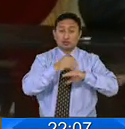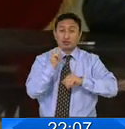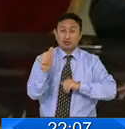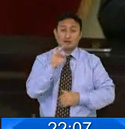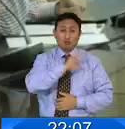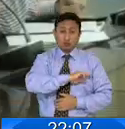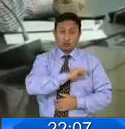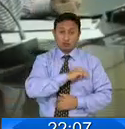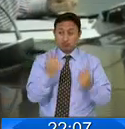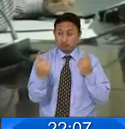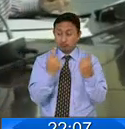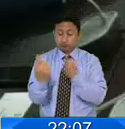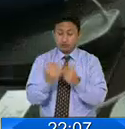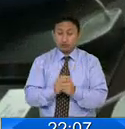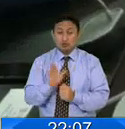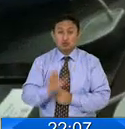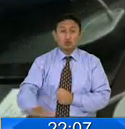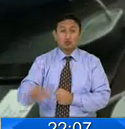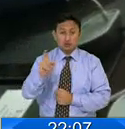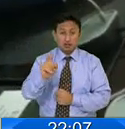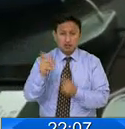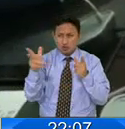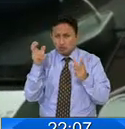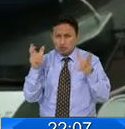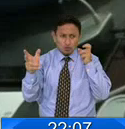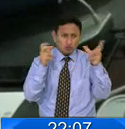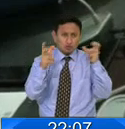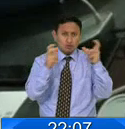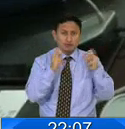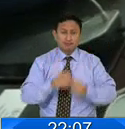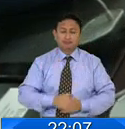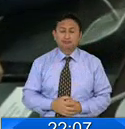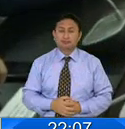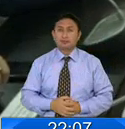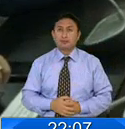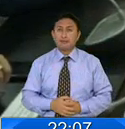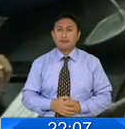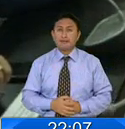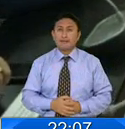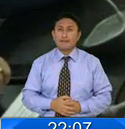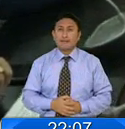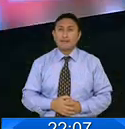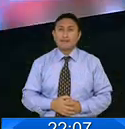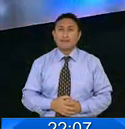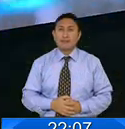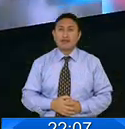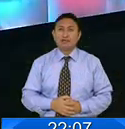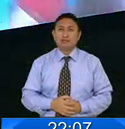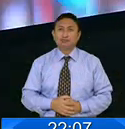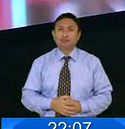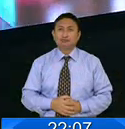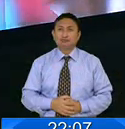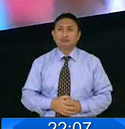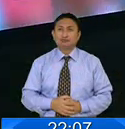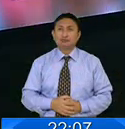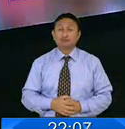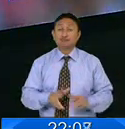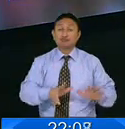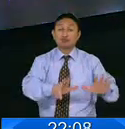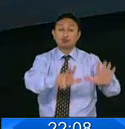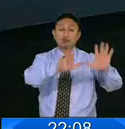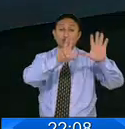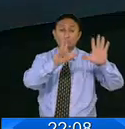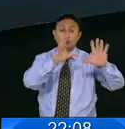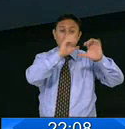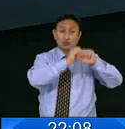municipio de la provincia para escuchar sus necesidades, informó Adriana Peralta. Desde las 20